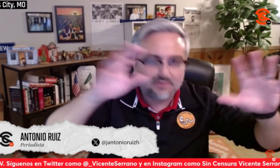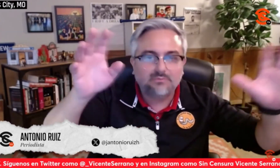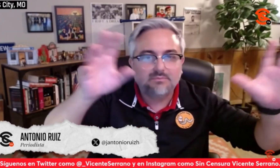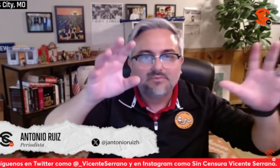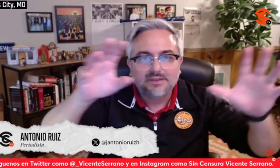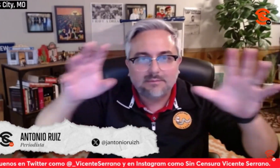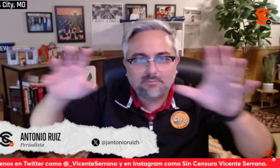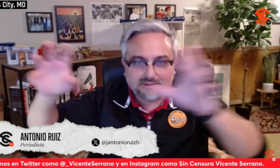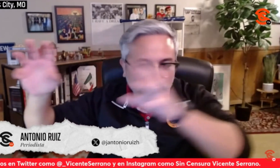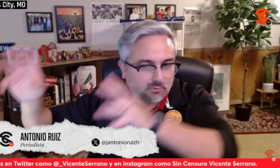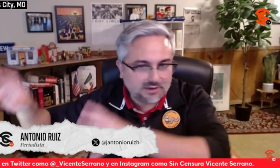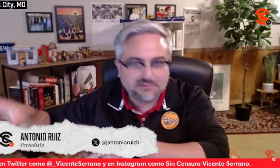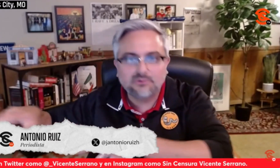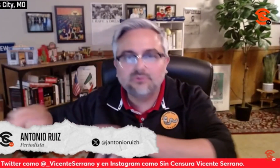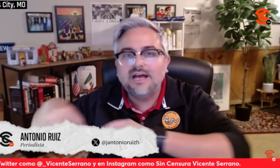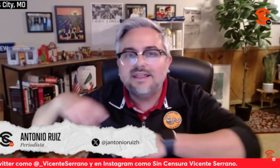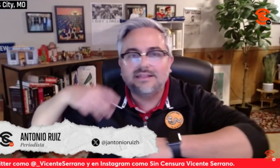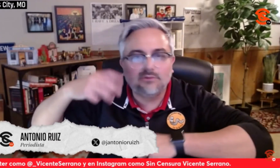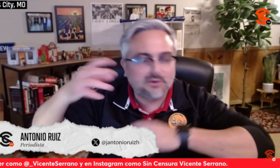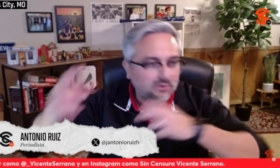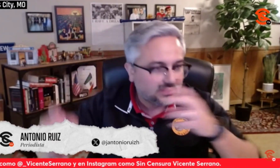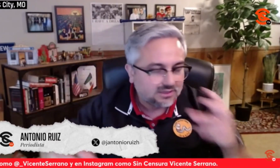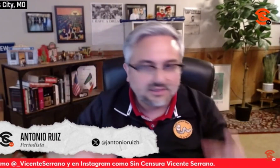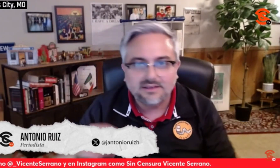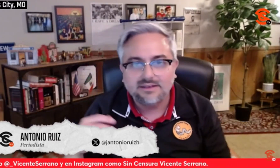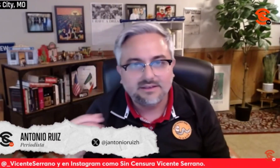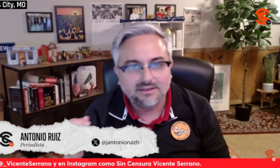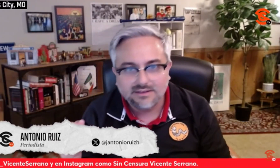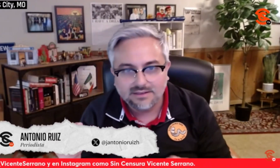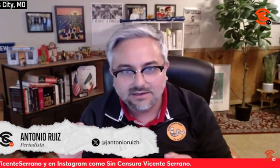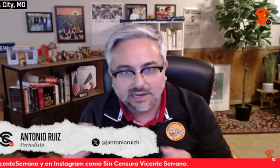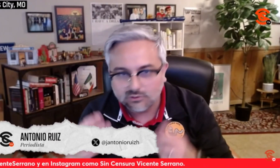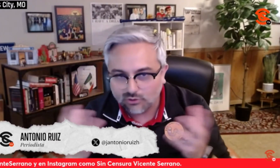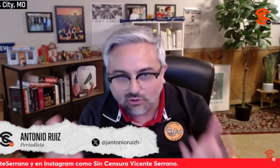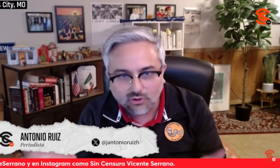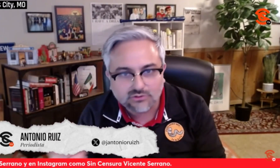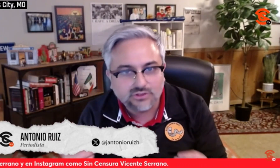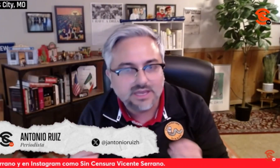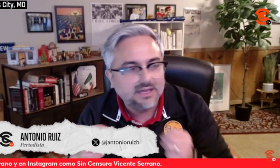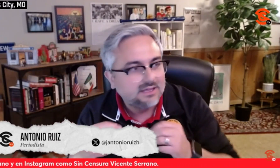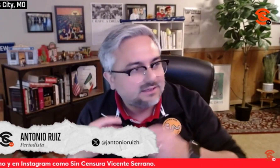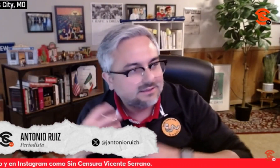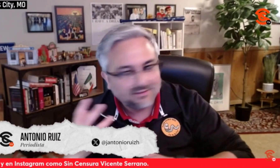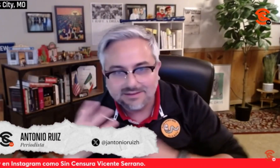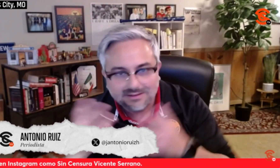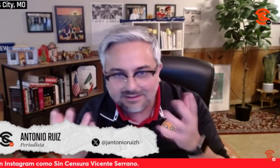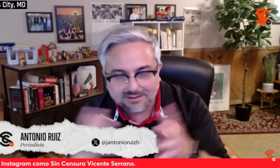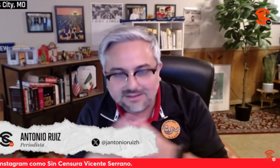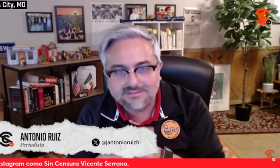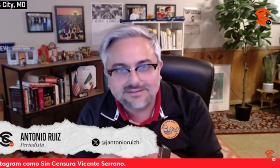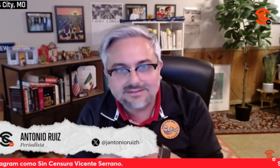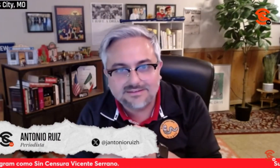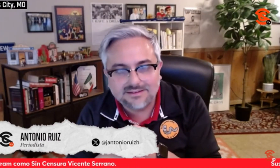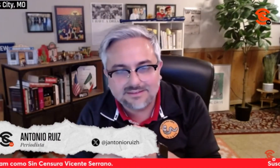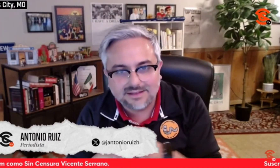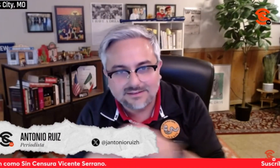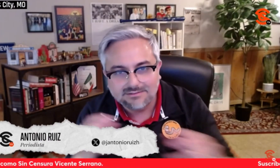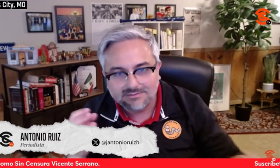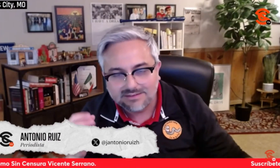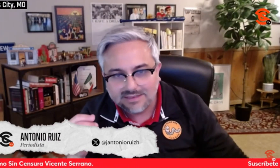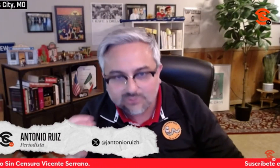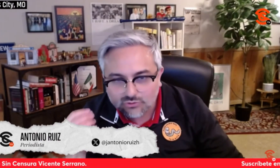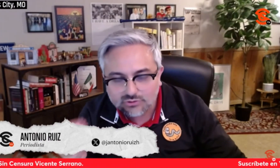están, miren, empezando por las cruzadas, luego la ortodoxia, etcétera,